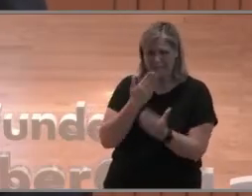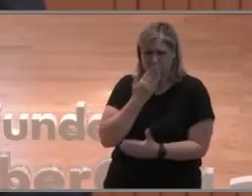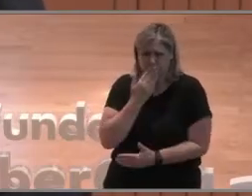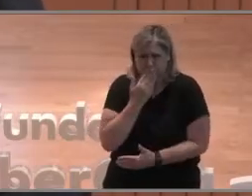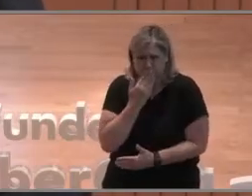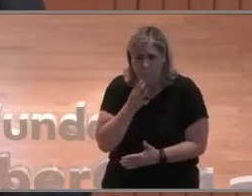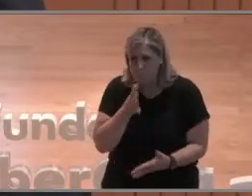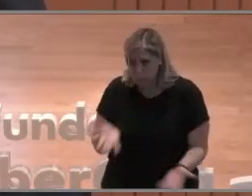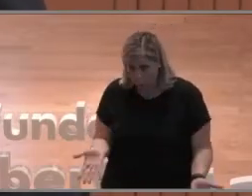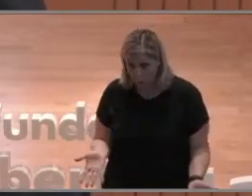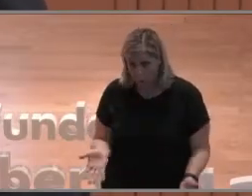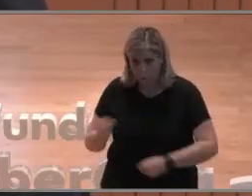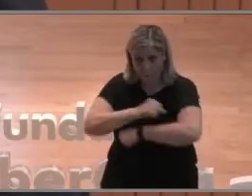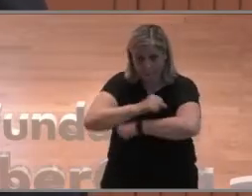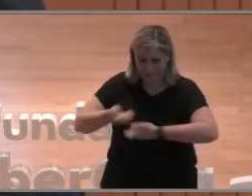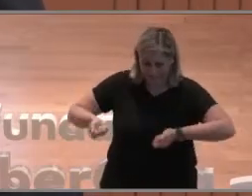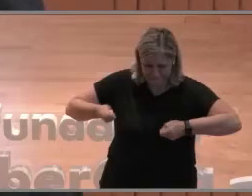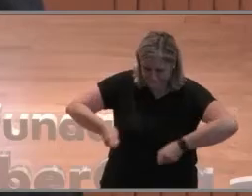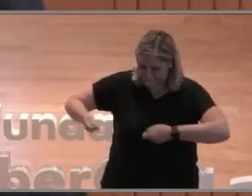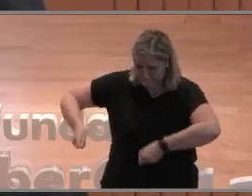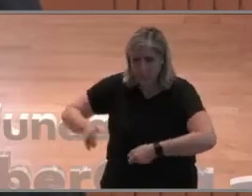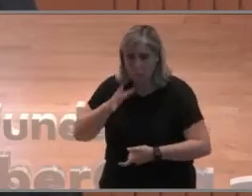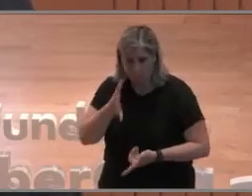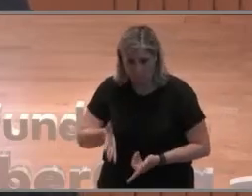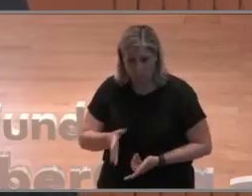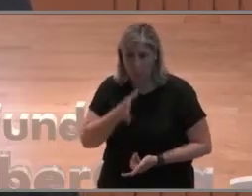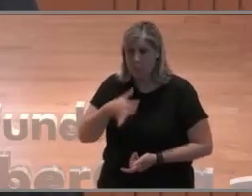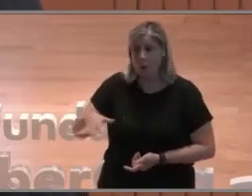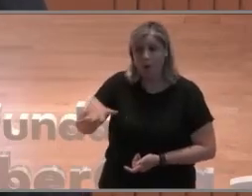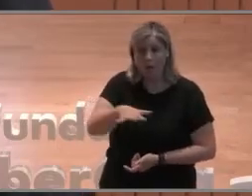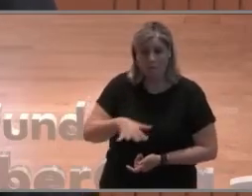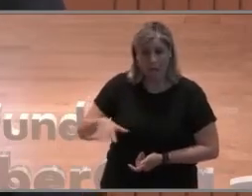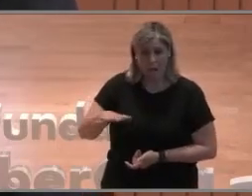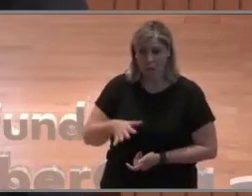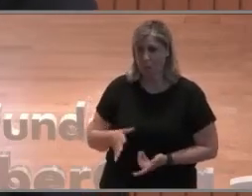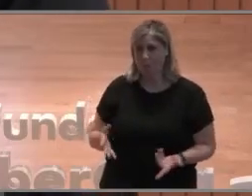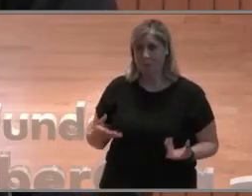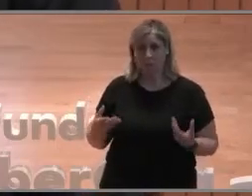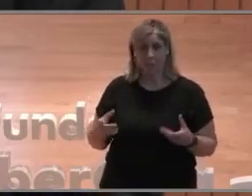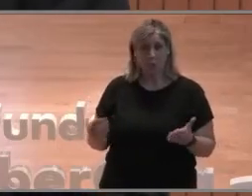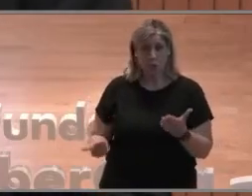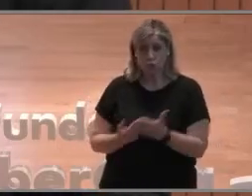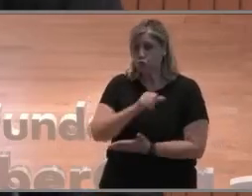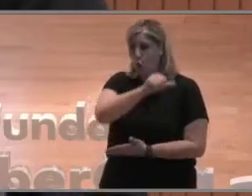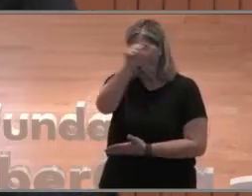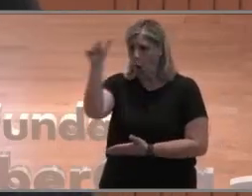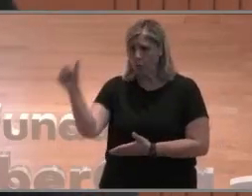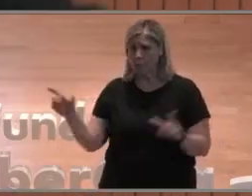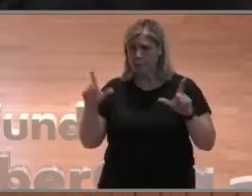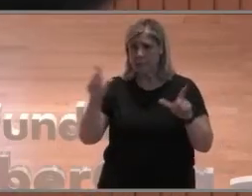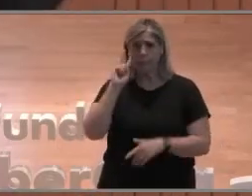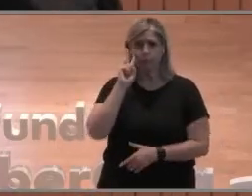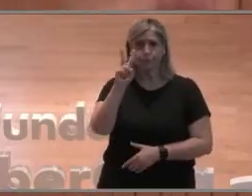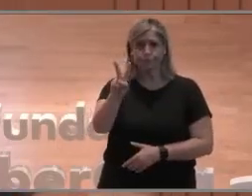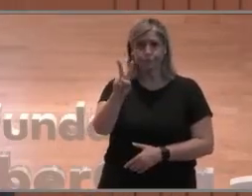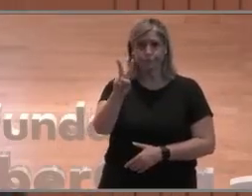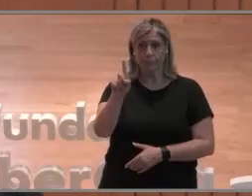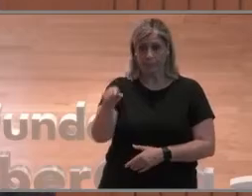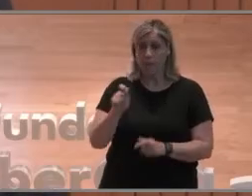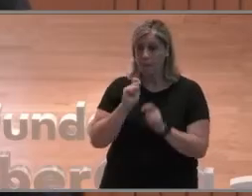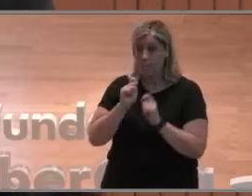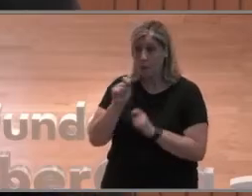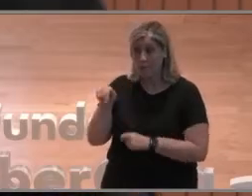cerrada. Y es que vivían en un barrio y estaban todo el día viendo la tele por la mañana, y aquí los periodistas tuvisteis un poco